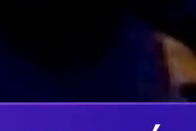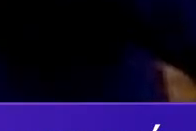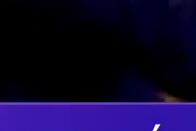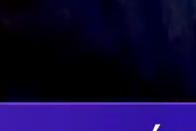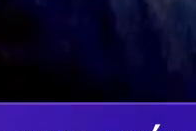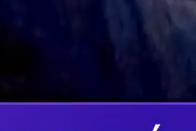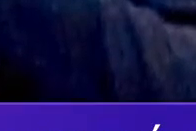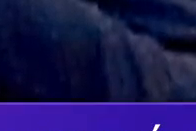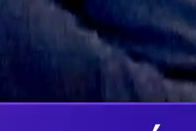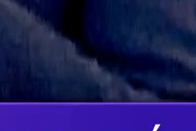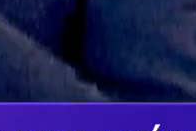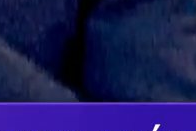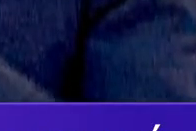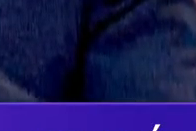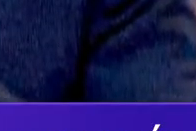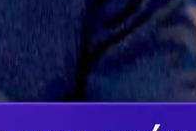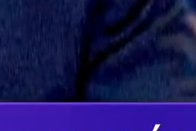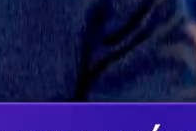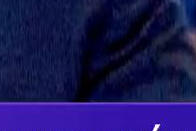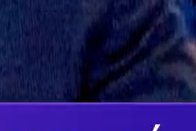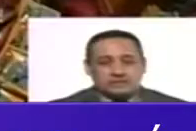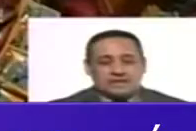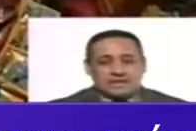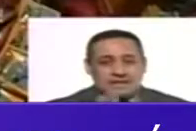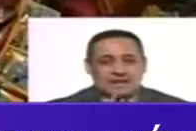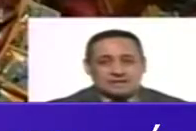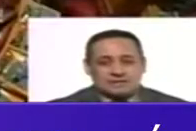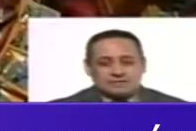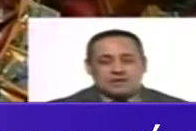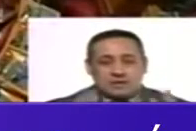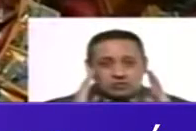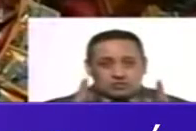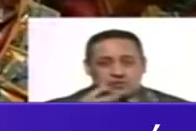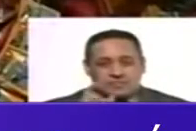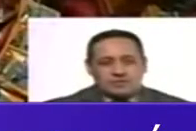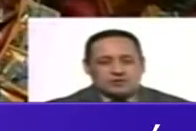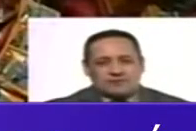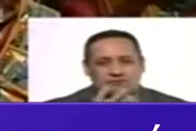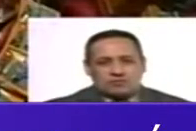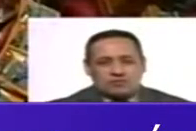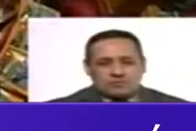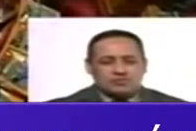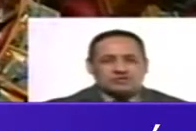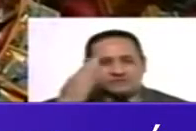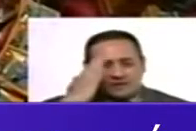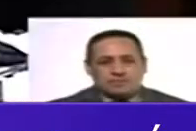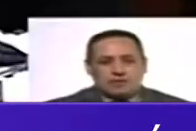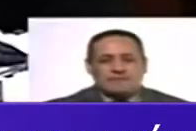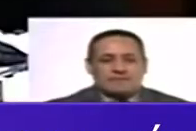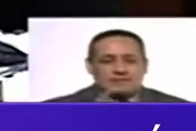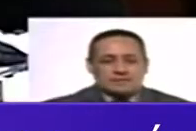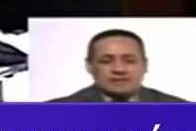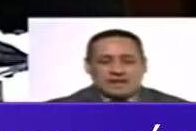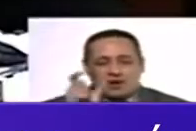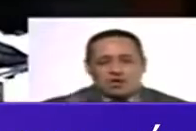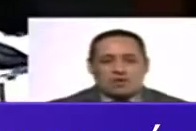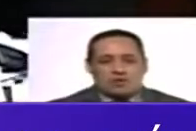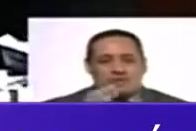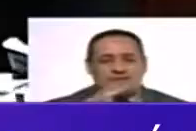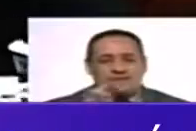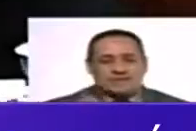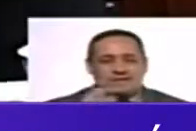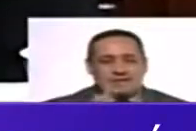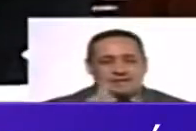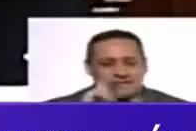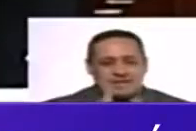meses es decir 120 días calendarios en los que dejará de ocupar su escaño y despacho al congresista Freddy